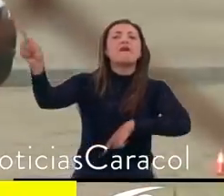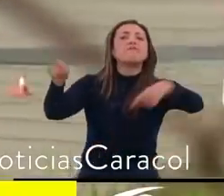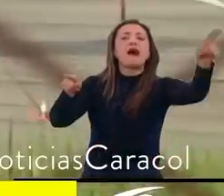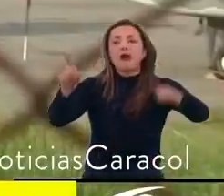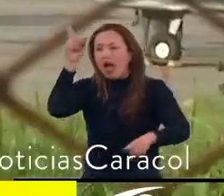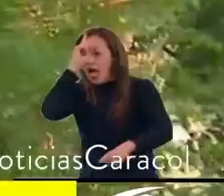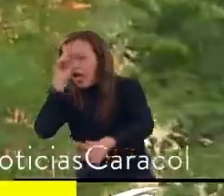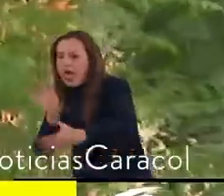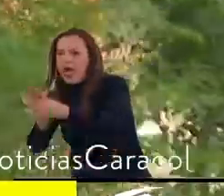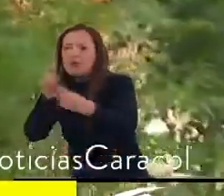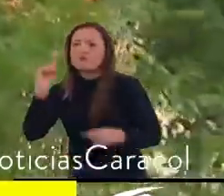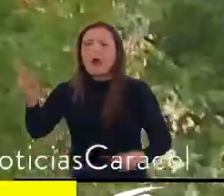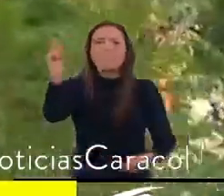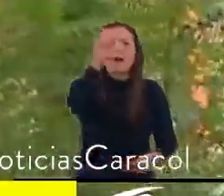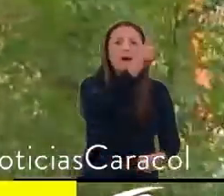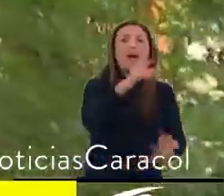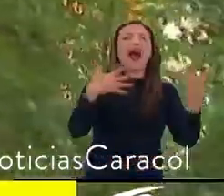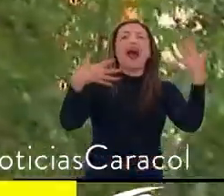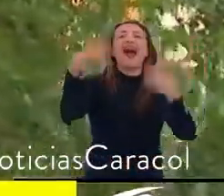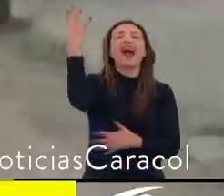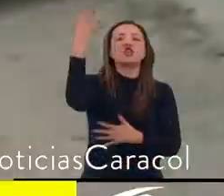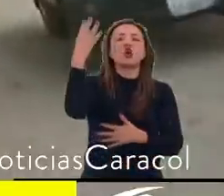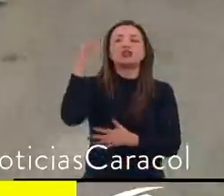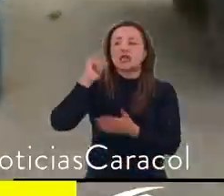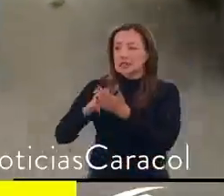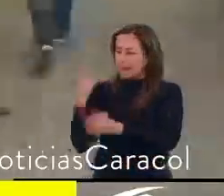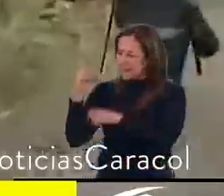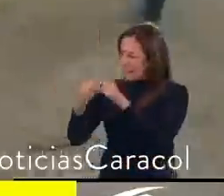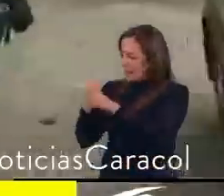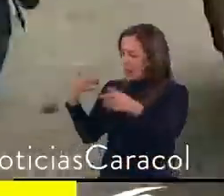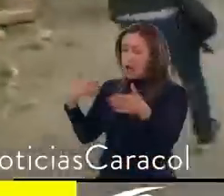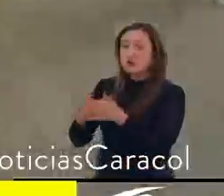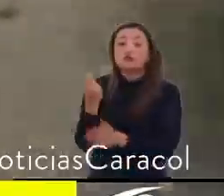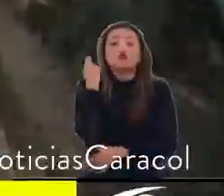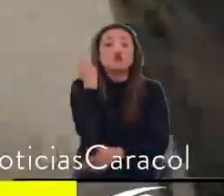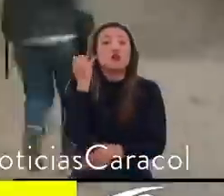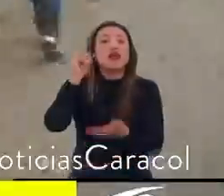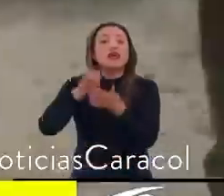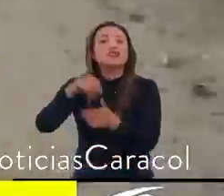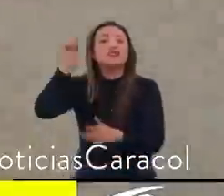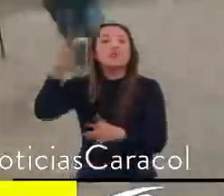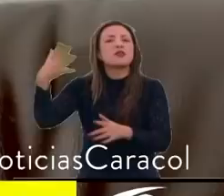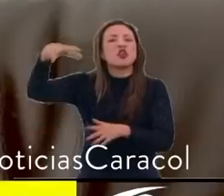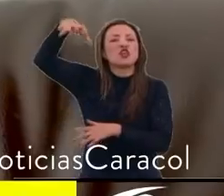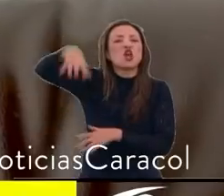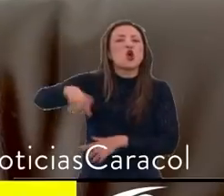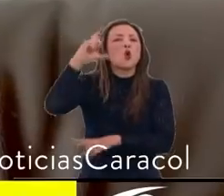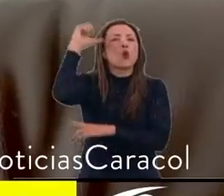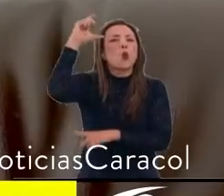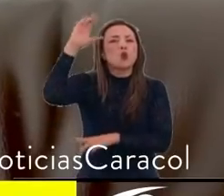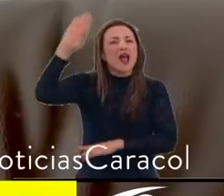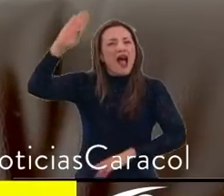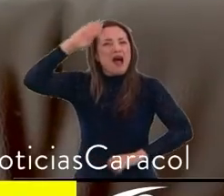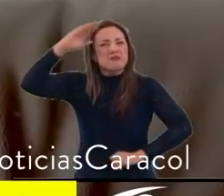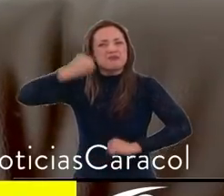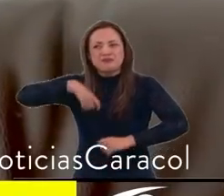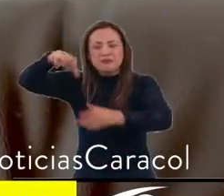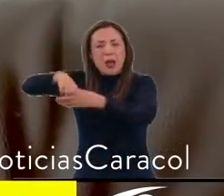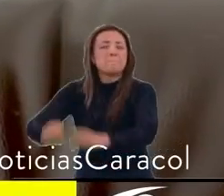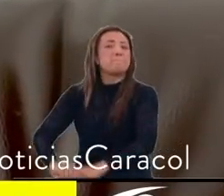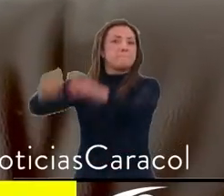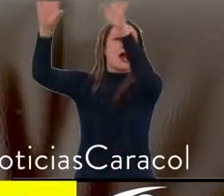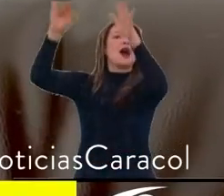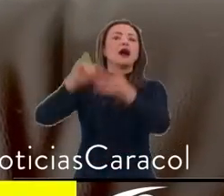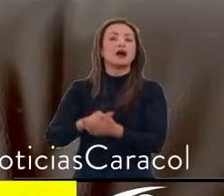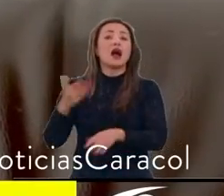terroristas en las últimas dos décadas la más reciente con relación al atentado a la brigada 30 en cúcuta es una persona que se destacó en el